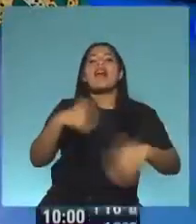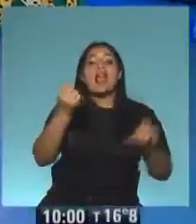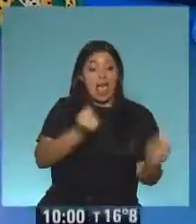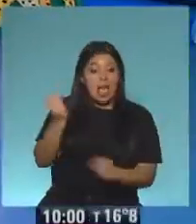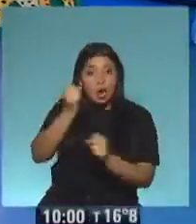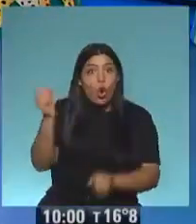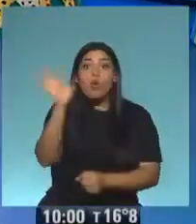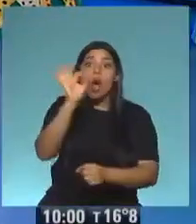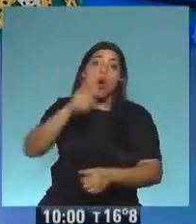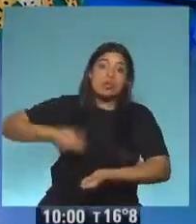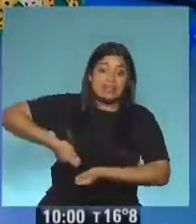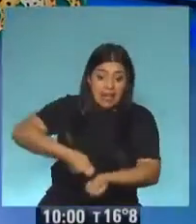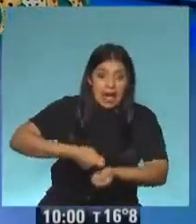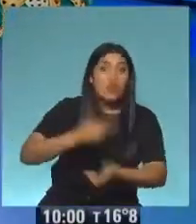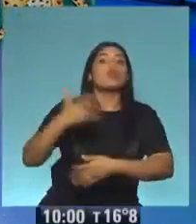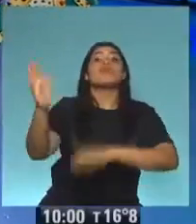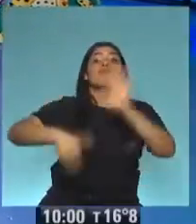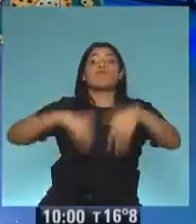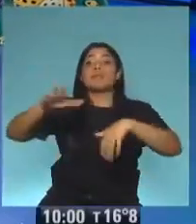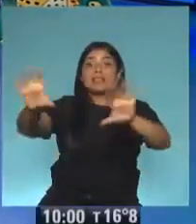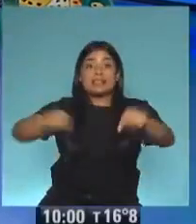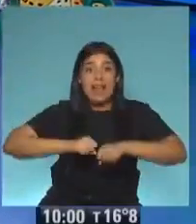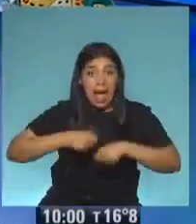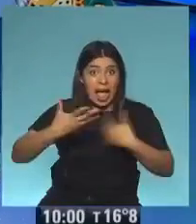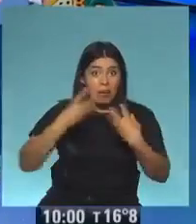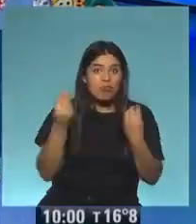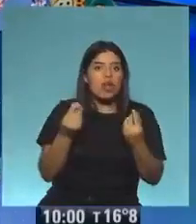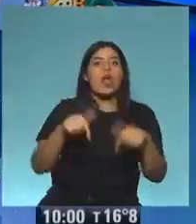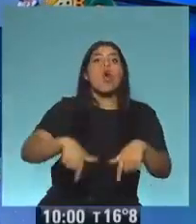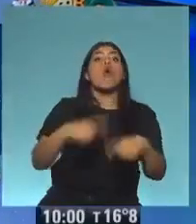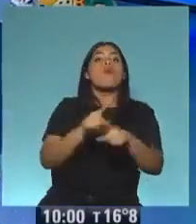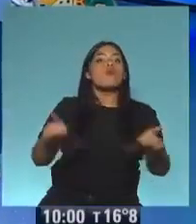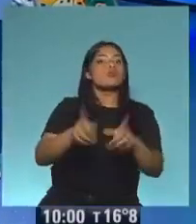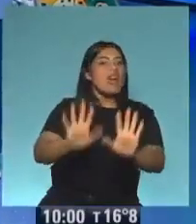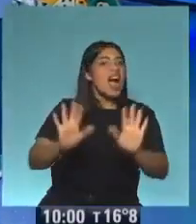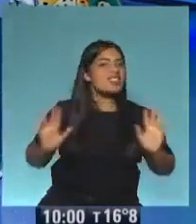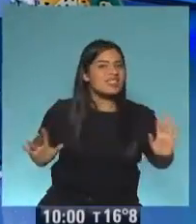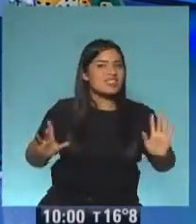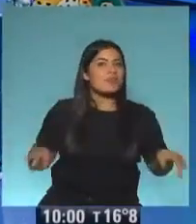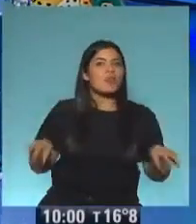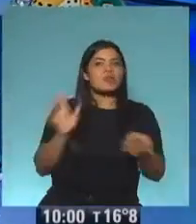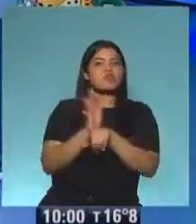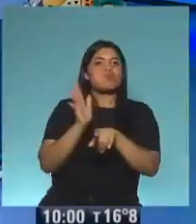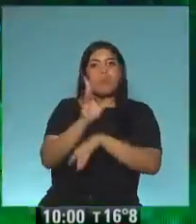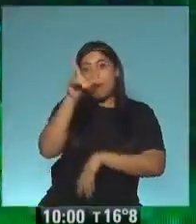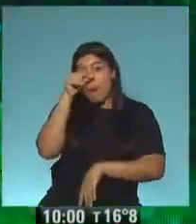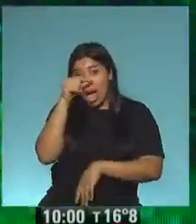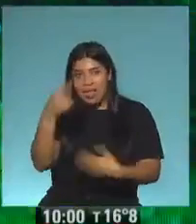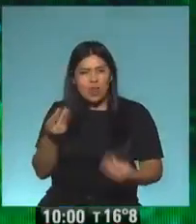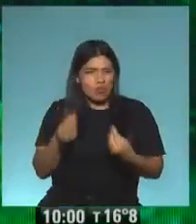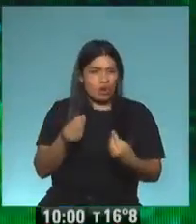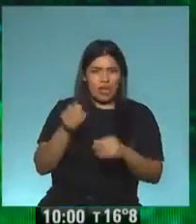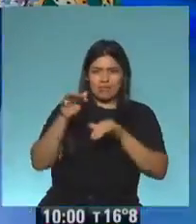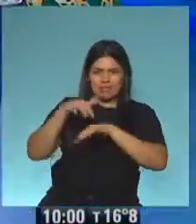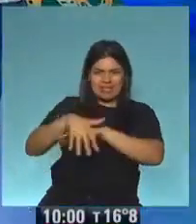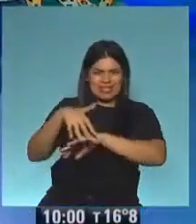el secador, lo que tengan en casa. Buenísimo. Porque hoy vamos a hacer un poco de ritmo con sonido de madera. Perfecto. La selva misionera está repleta de